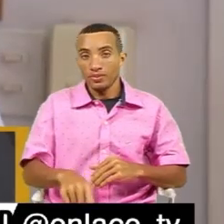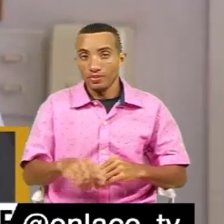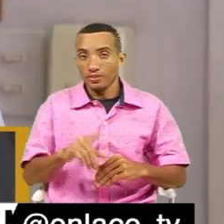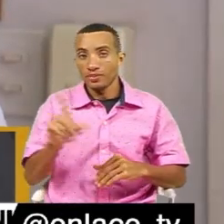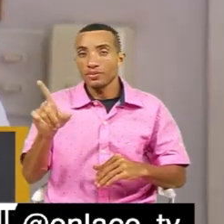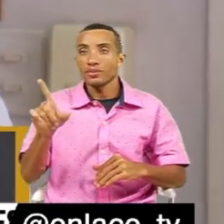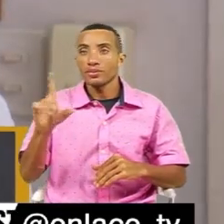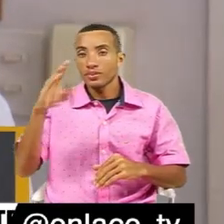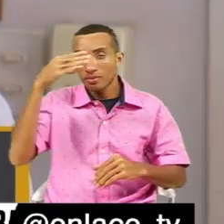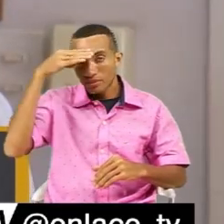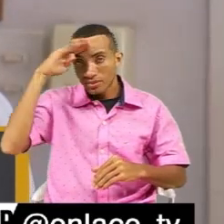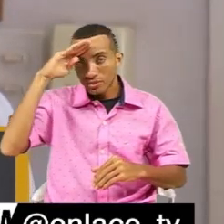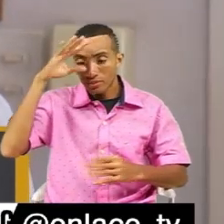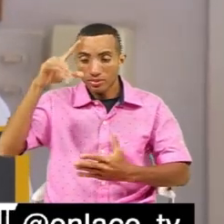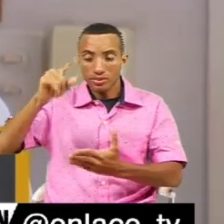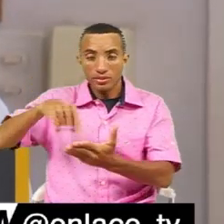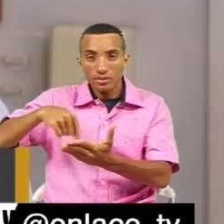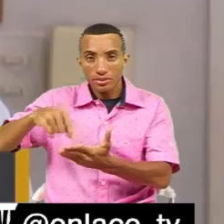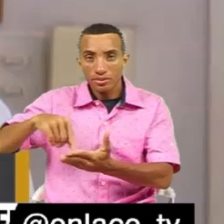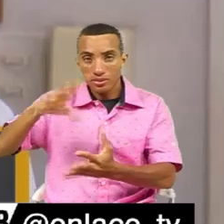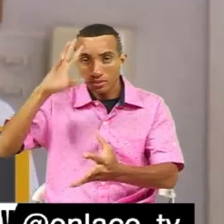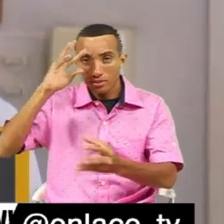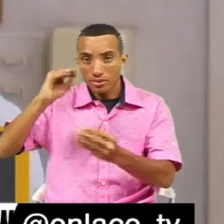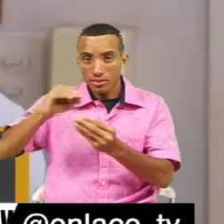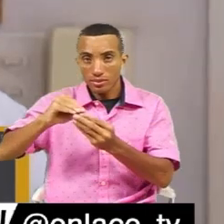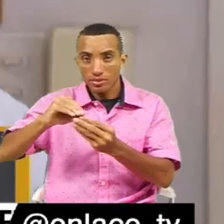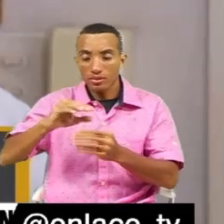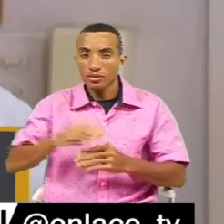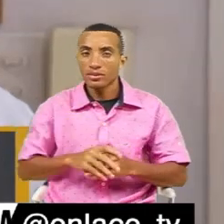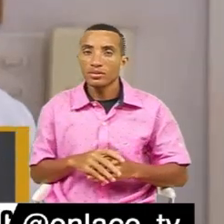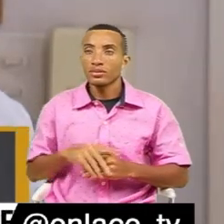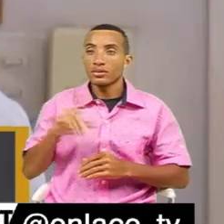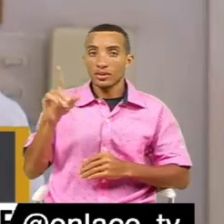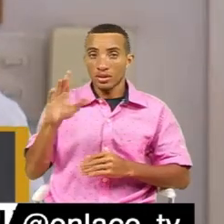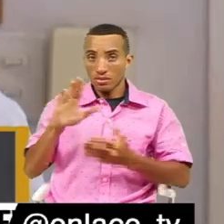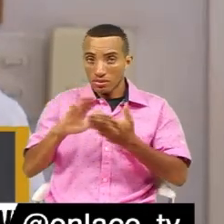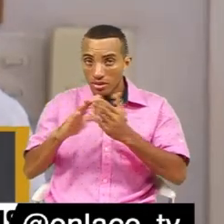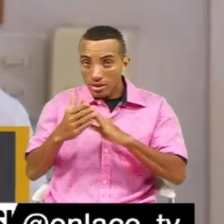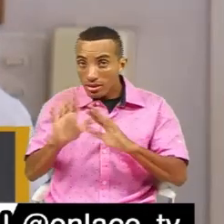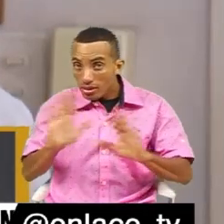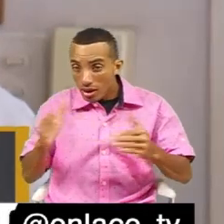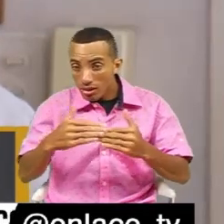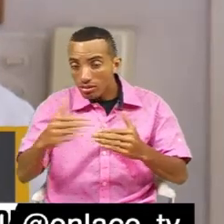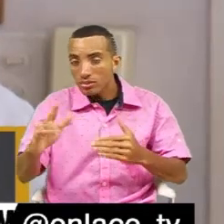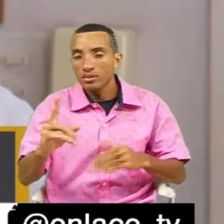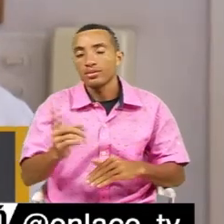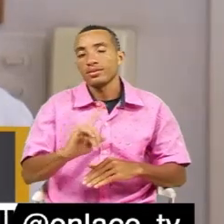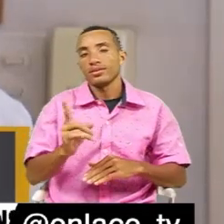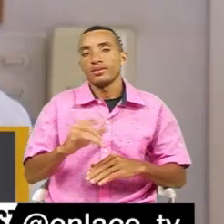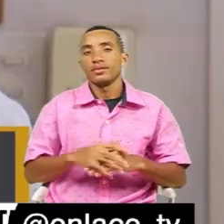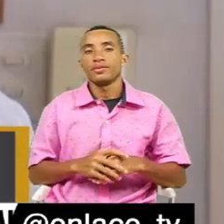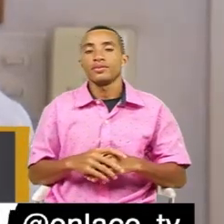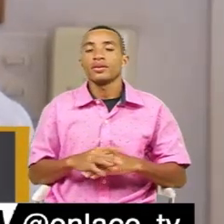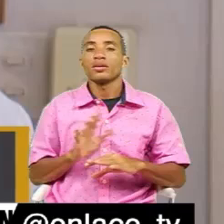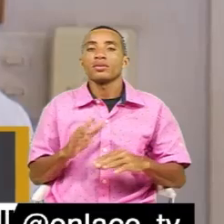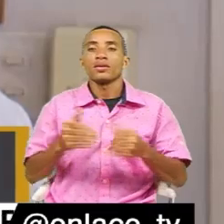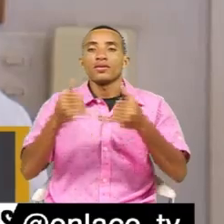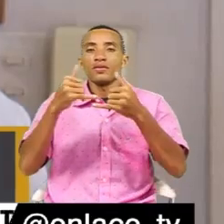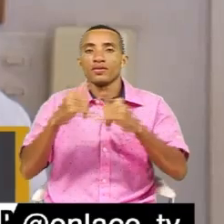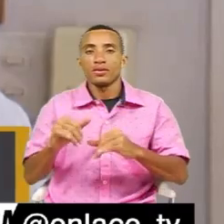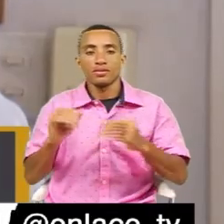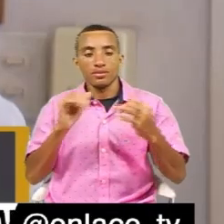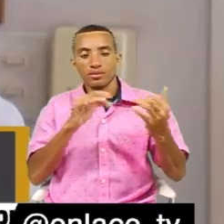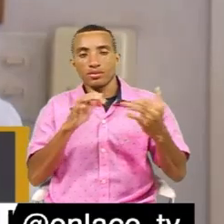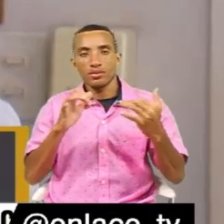Habana no son la paz, son simplemente el final de una